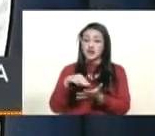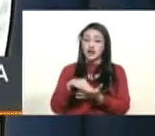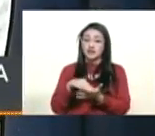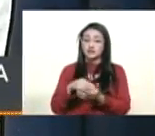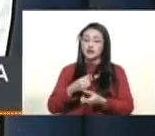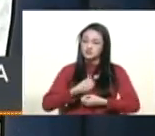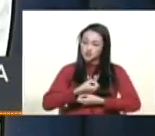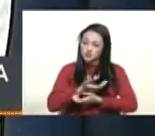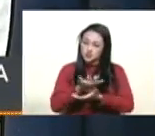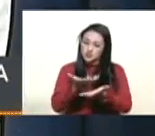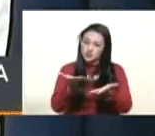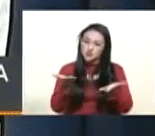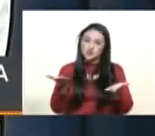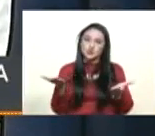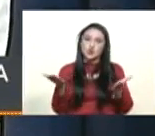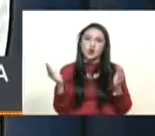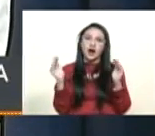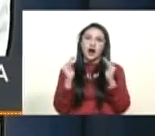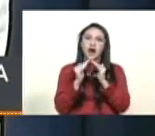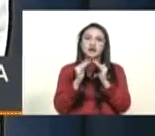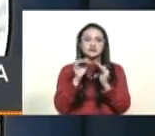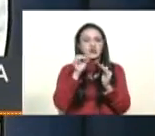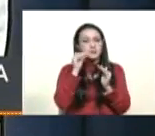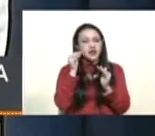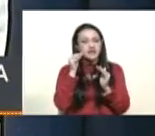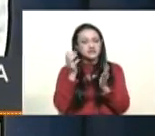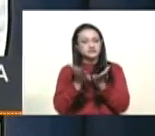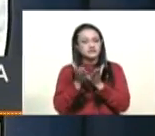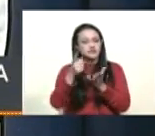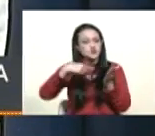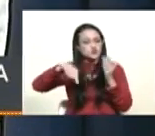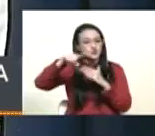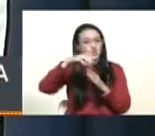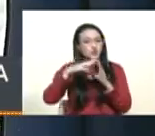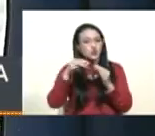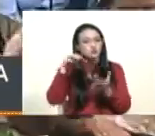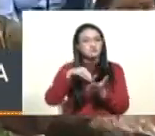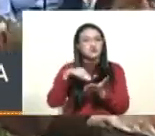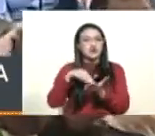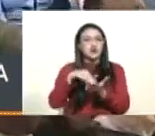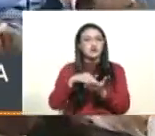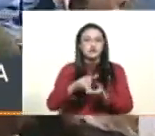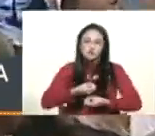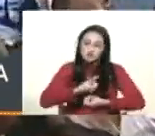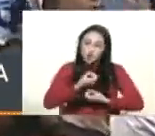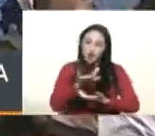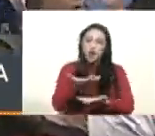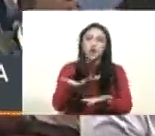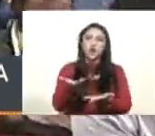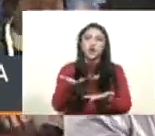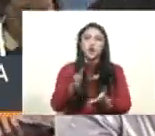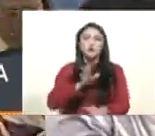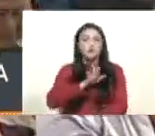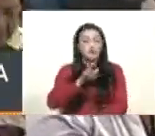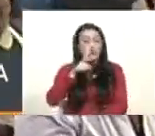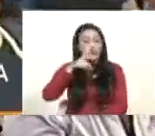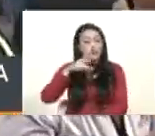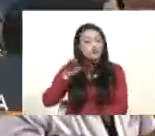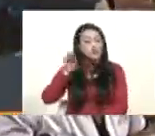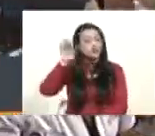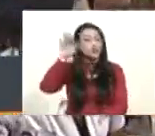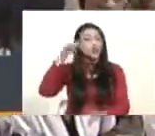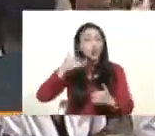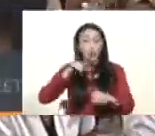queremos abrir esa Casa Amarilla al servicio de los mirandinos y de las mirandinas y ponerla al servicio del futuro de nuestros hijos